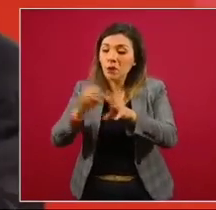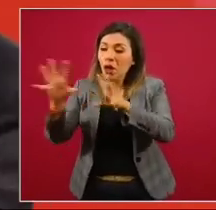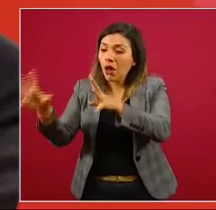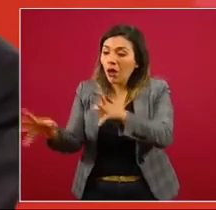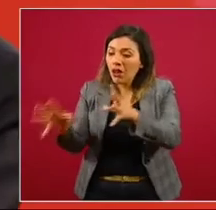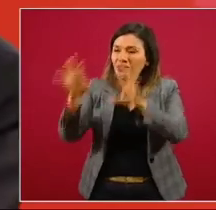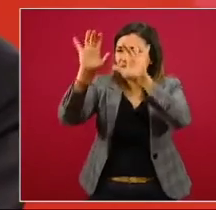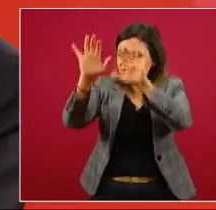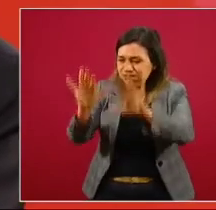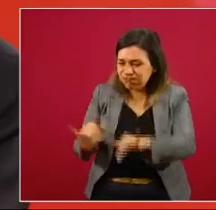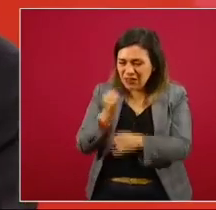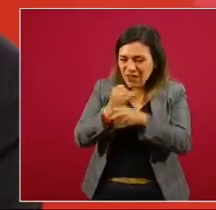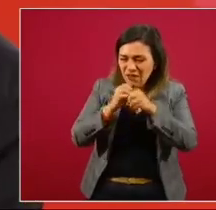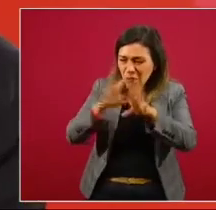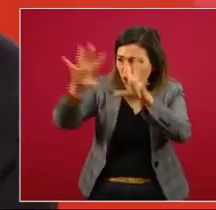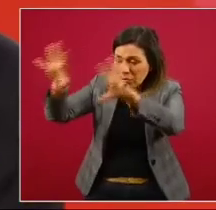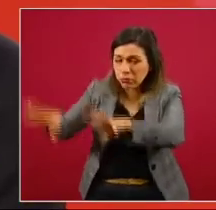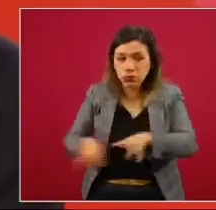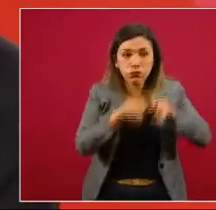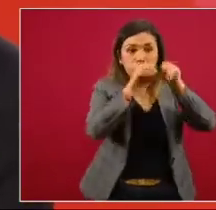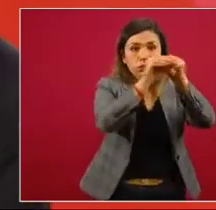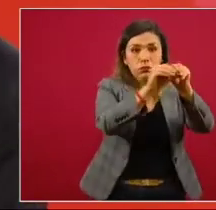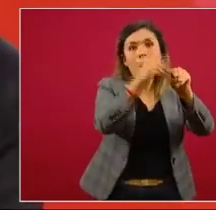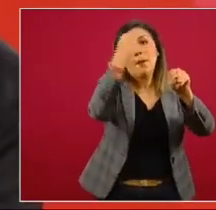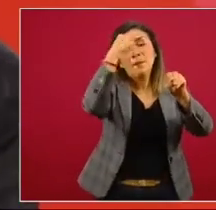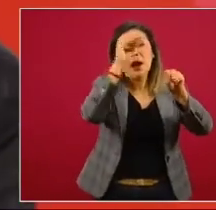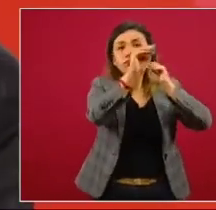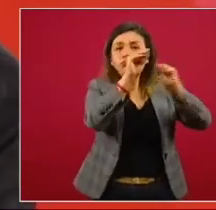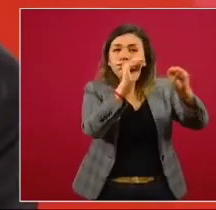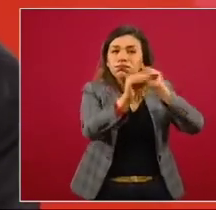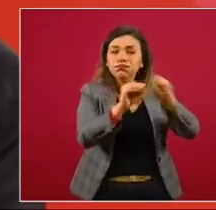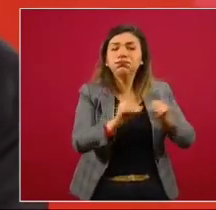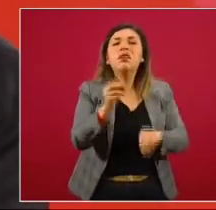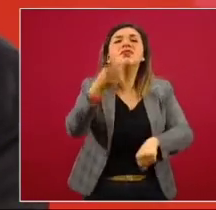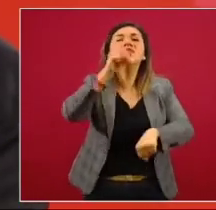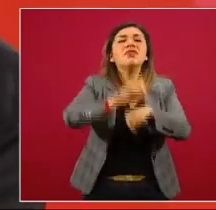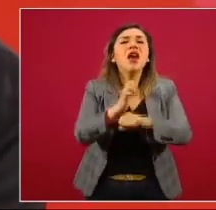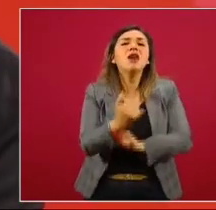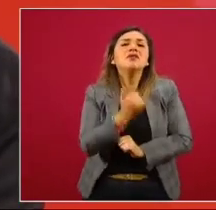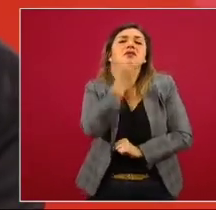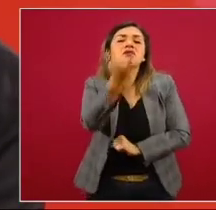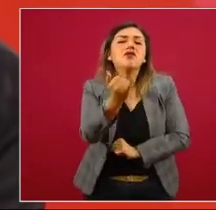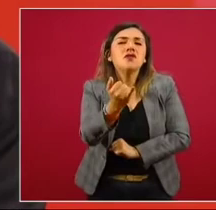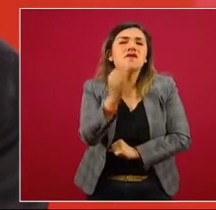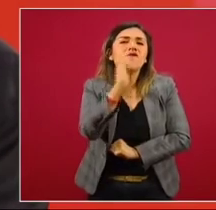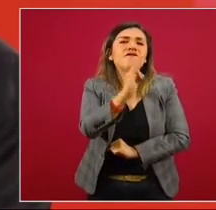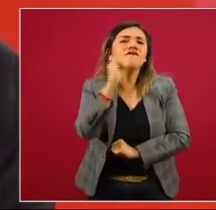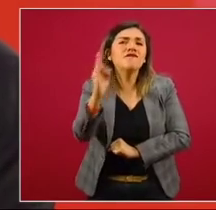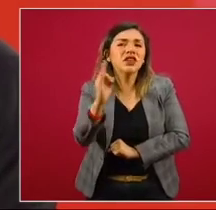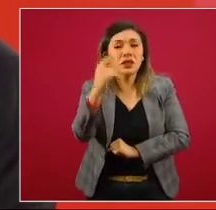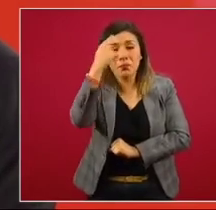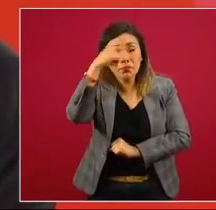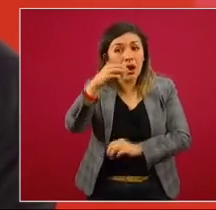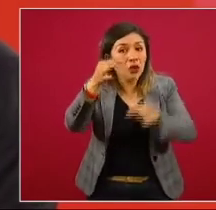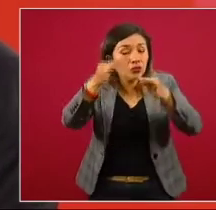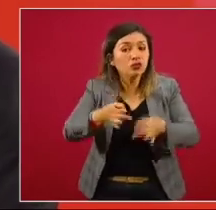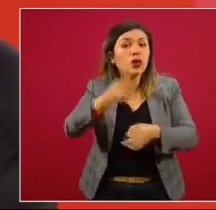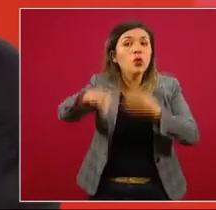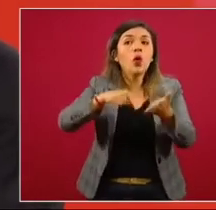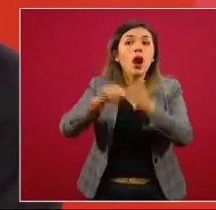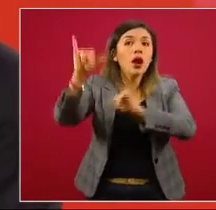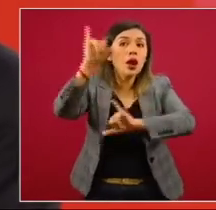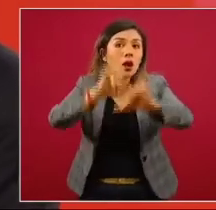sistema, hubo una reasignación equívoca de la fecha de diagnóstico, la fecha de confirmación por